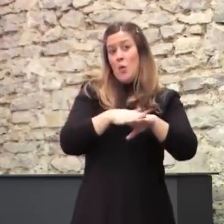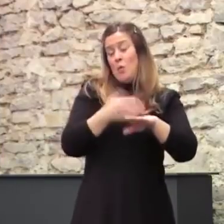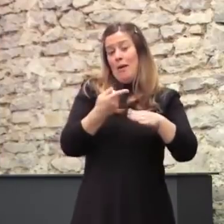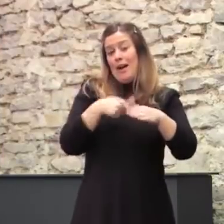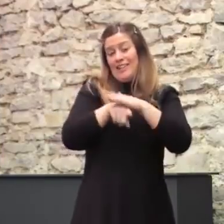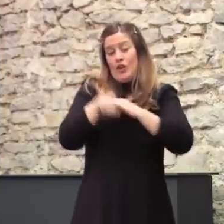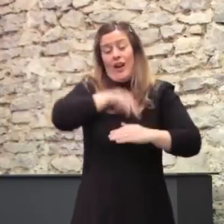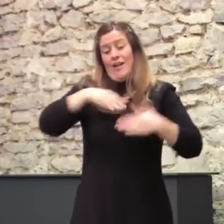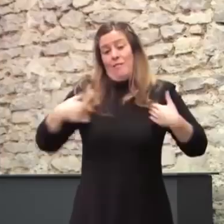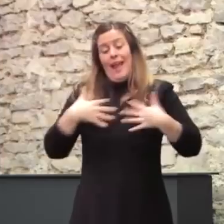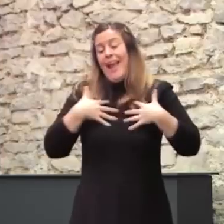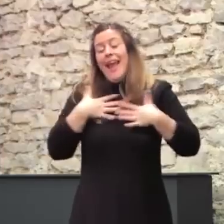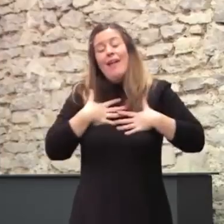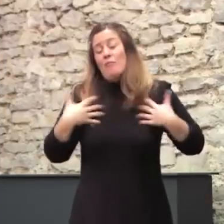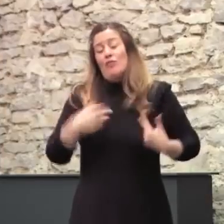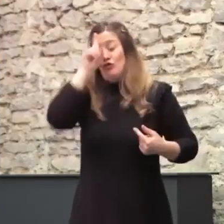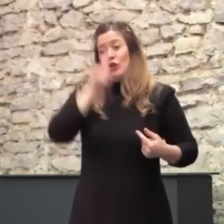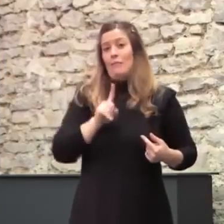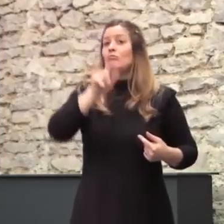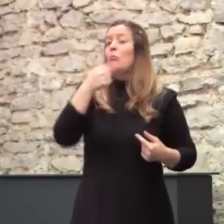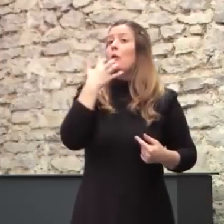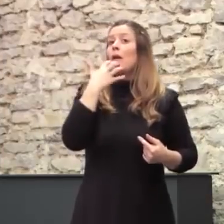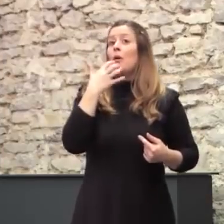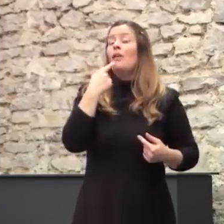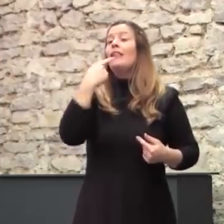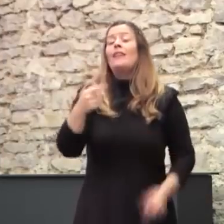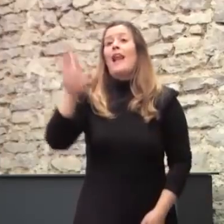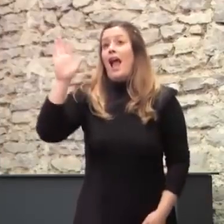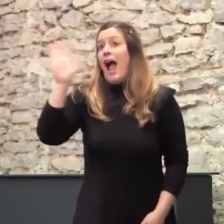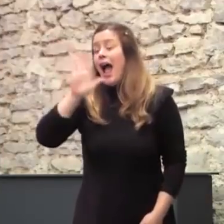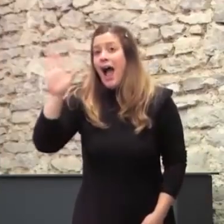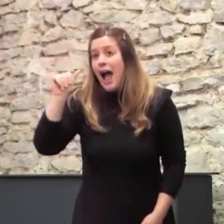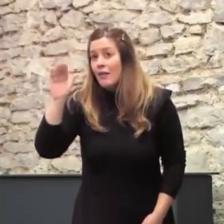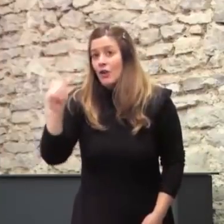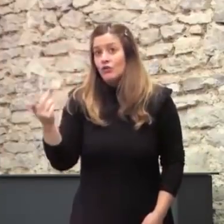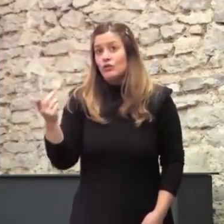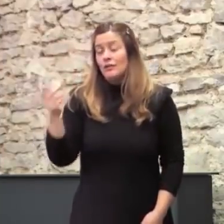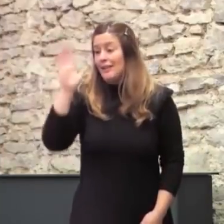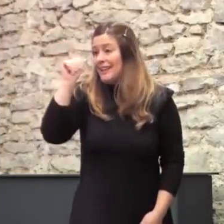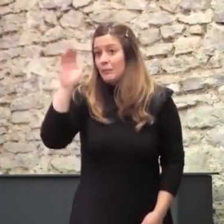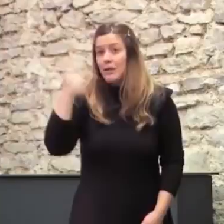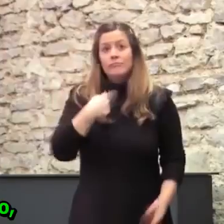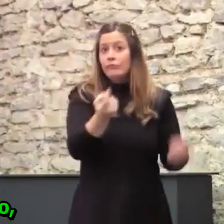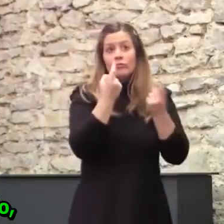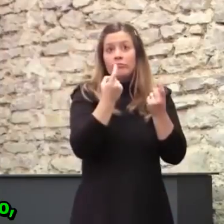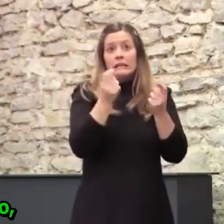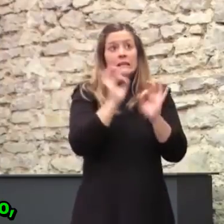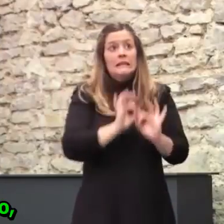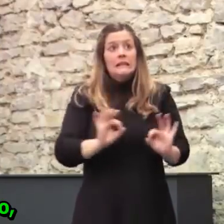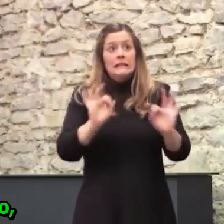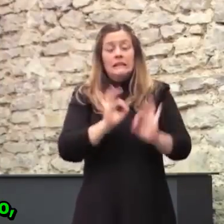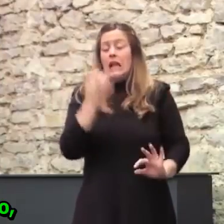cosas principales, no nos enseñan a decir adiós, no nos enseñan a despedirnos. Por